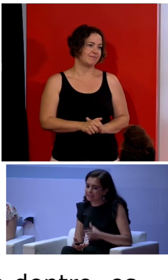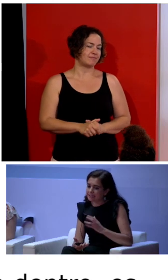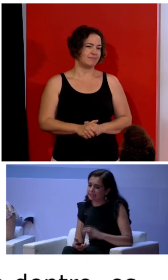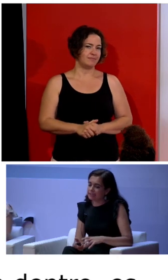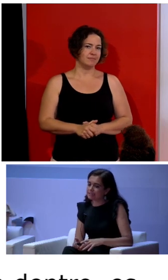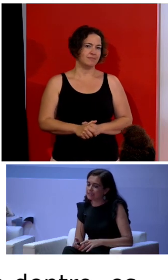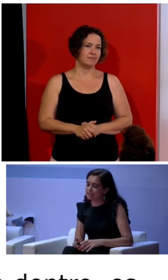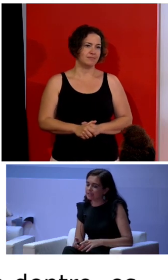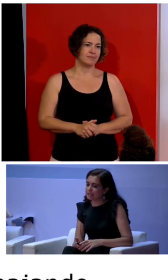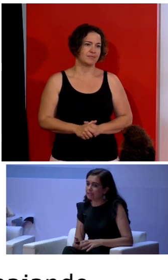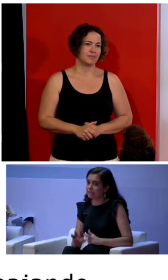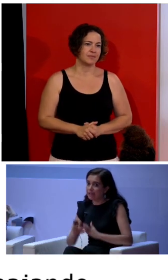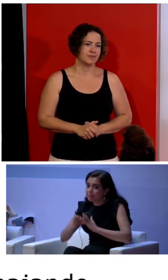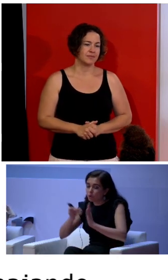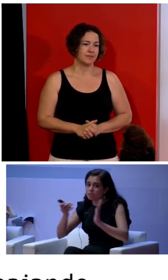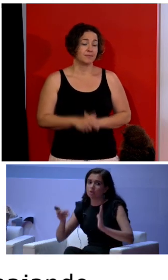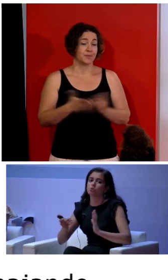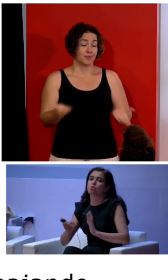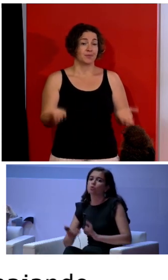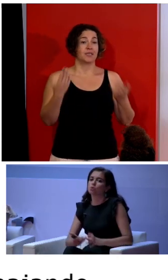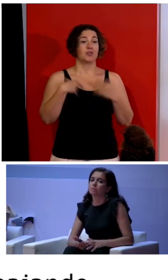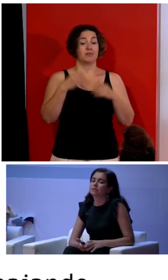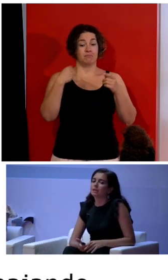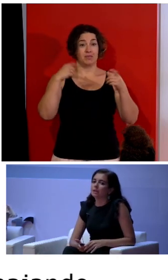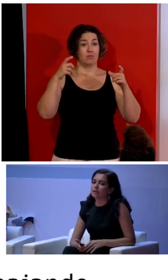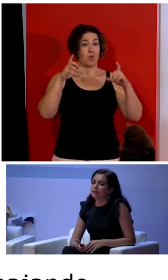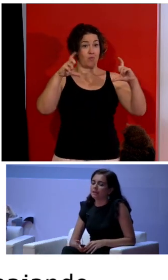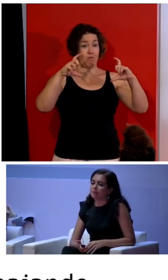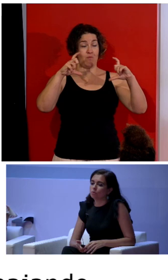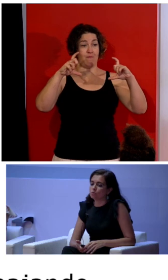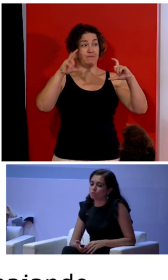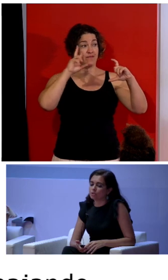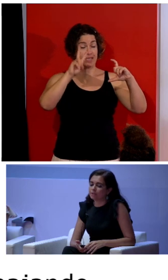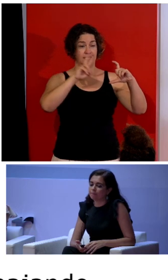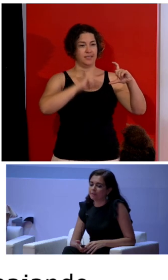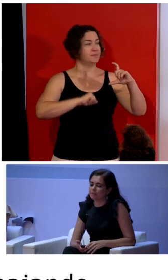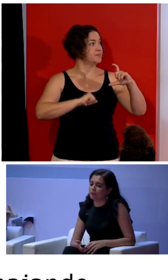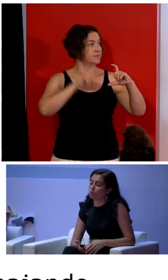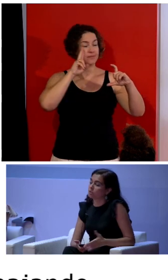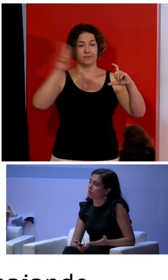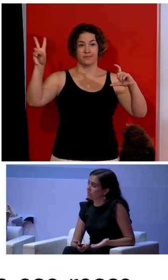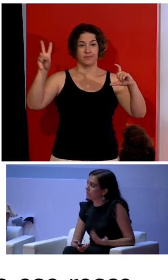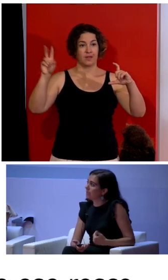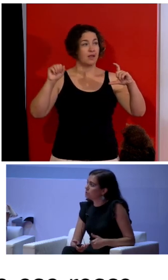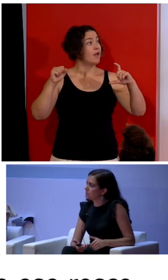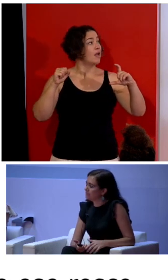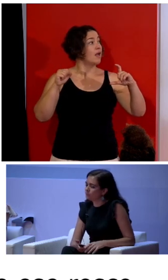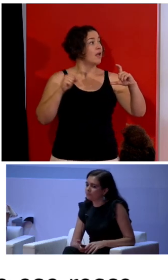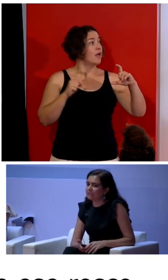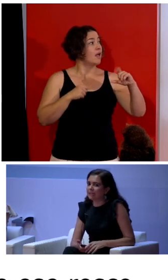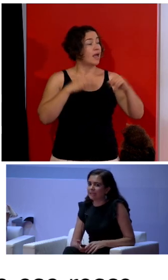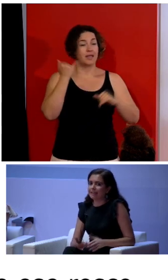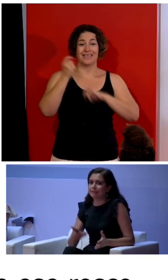Y en en el marco de ese rosco nosotros también hemos planificado nuestra nueva estrategia el año